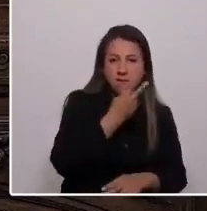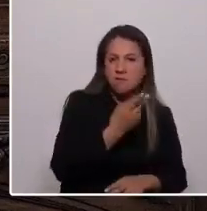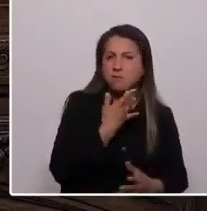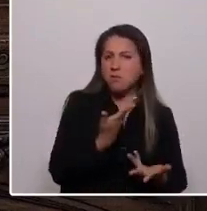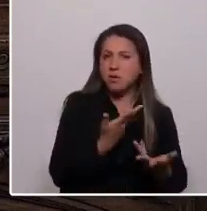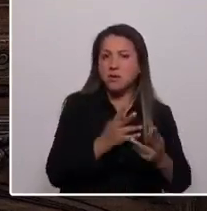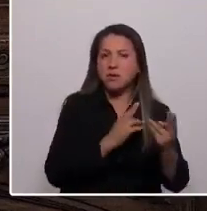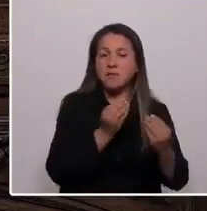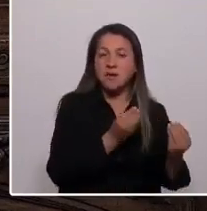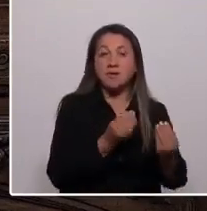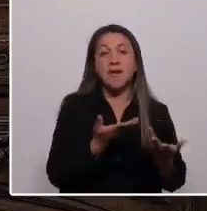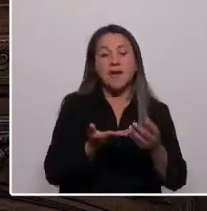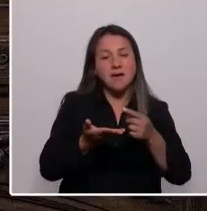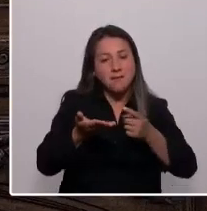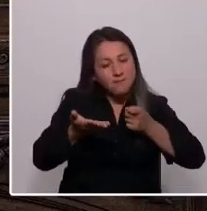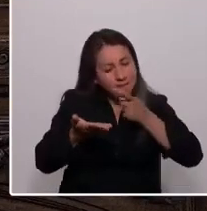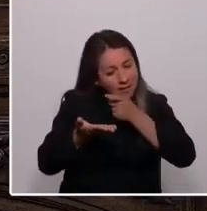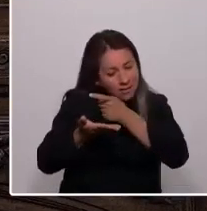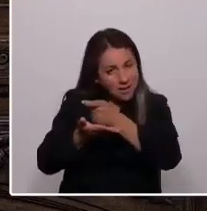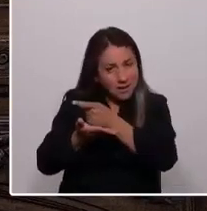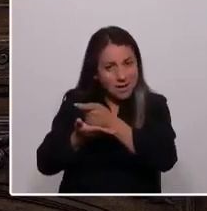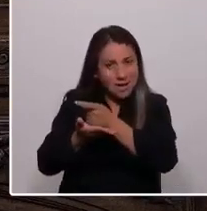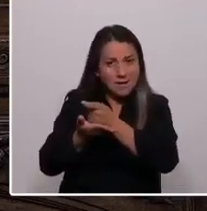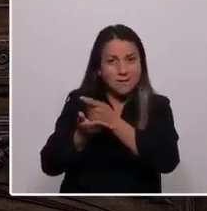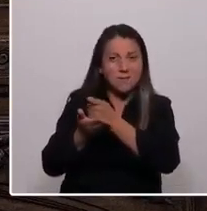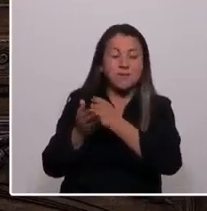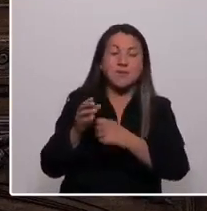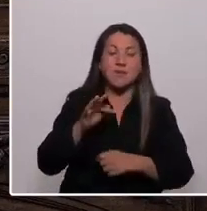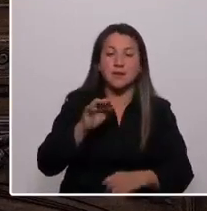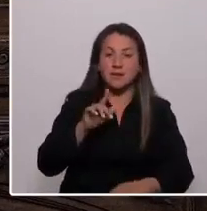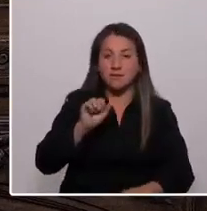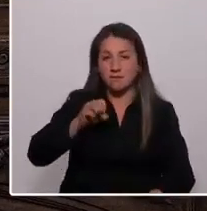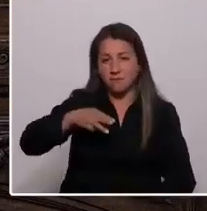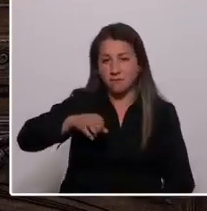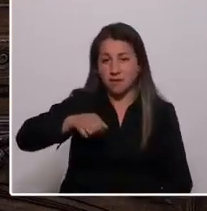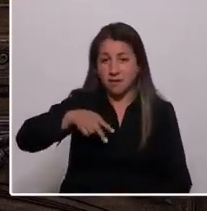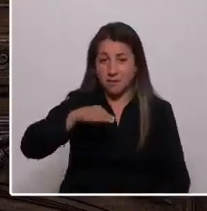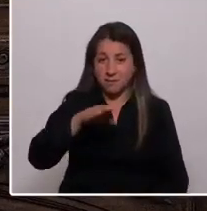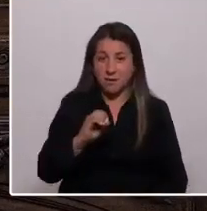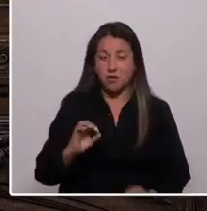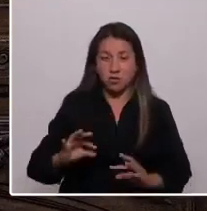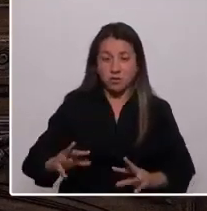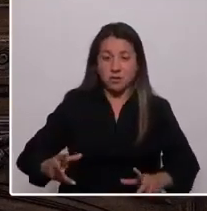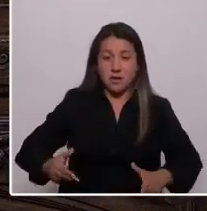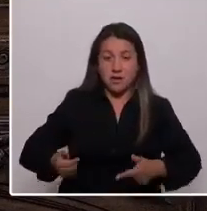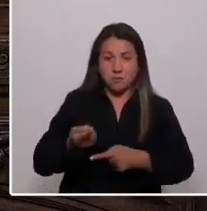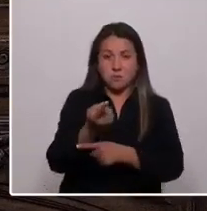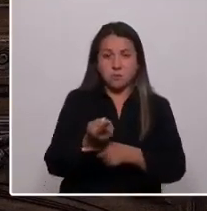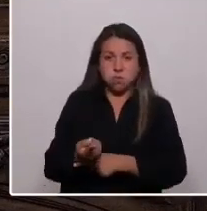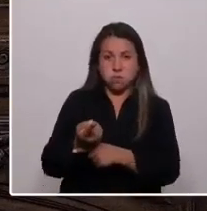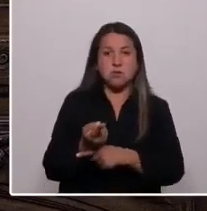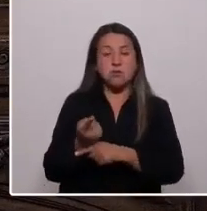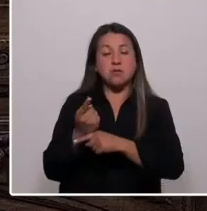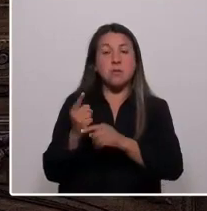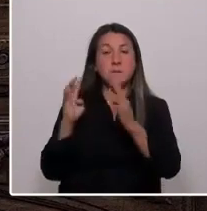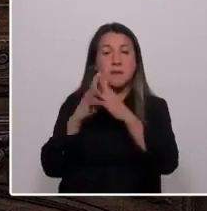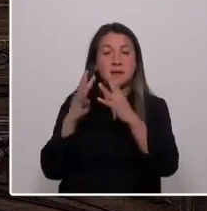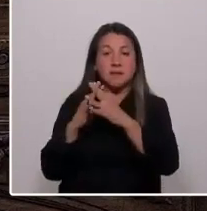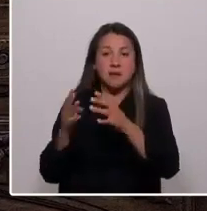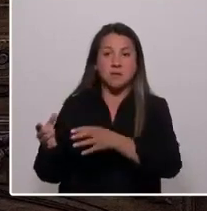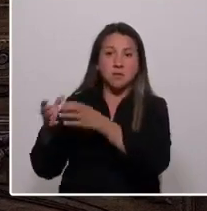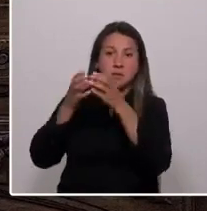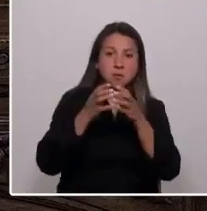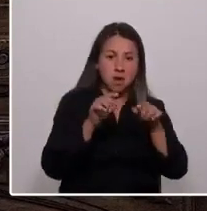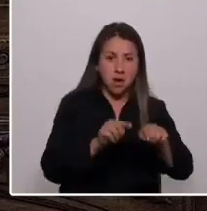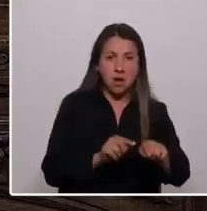bacterias y flamencos de regreso antofagasta tanques camiones y personal militar se aprestaba a ingresar a la ciudad se había